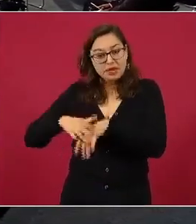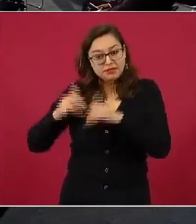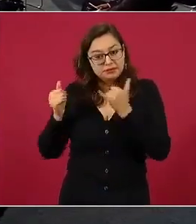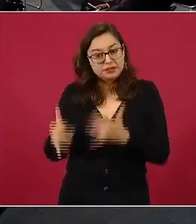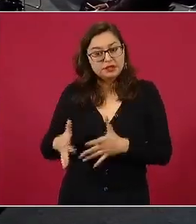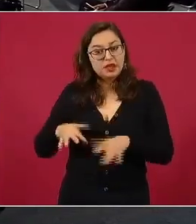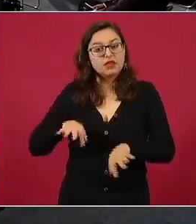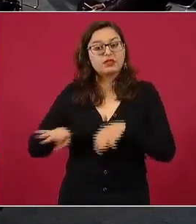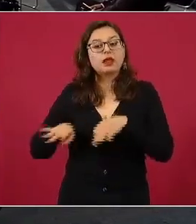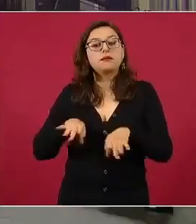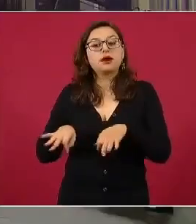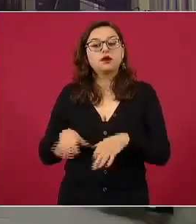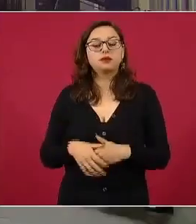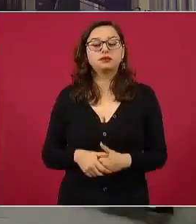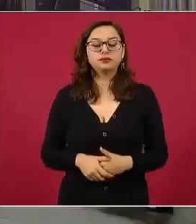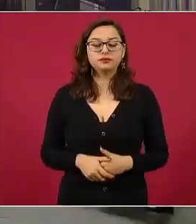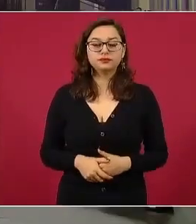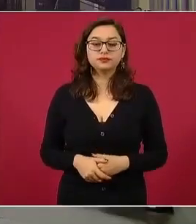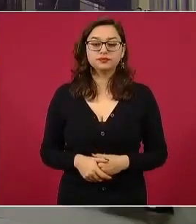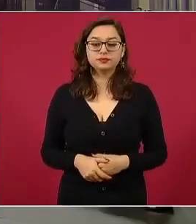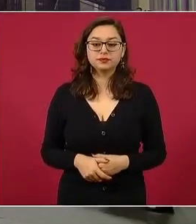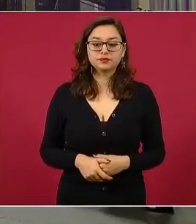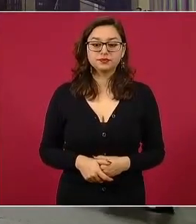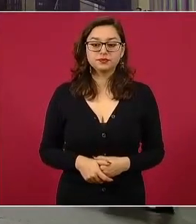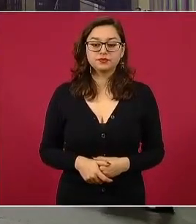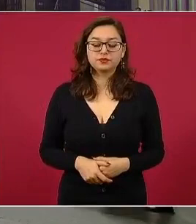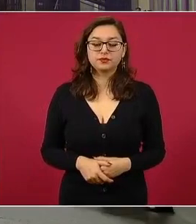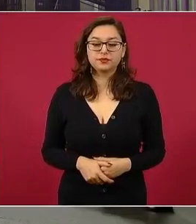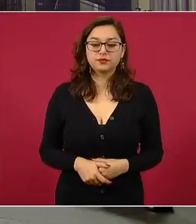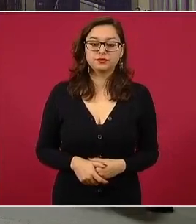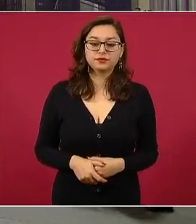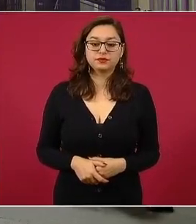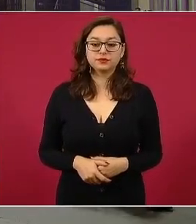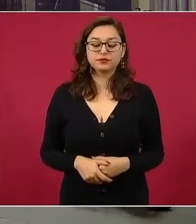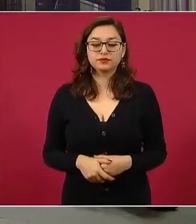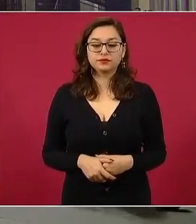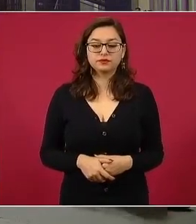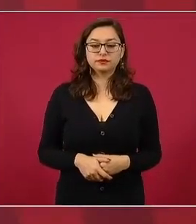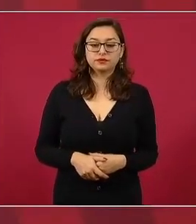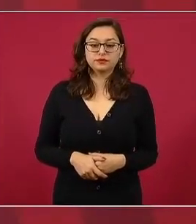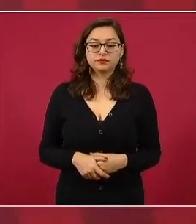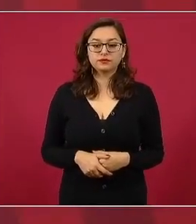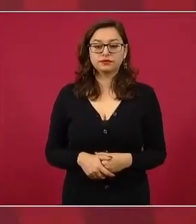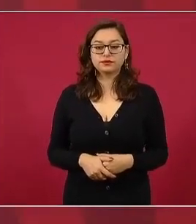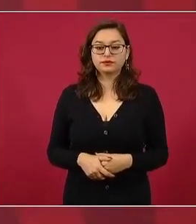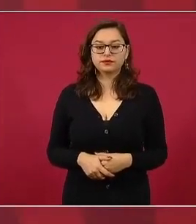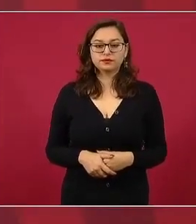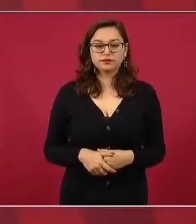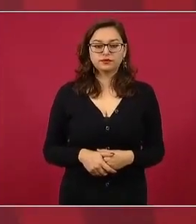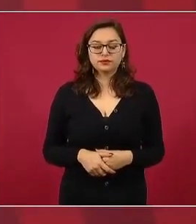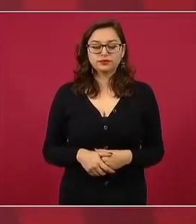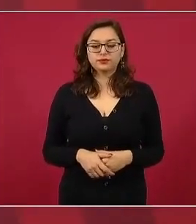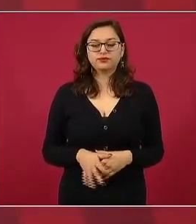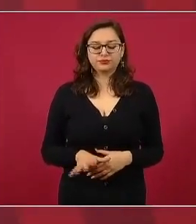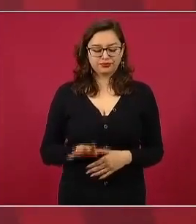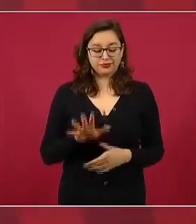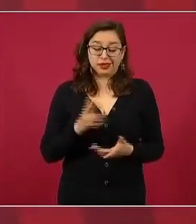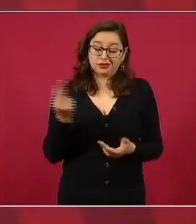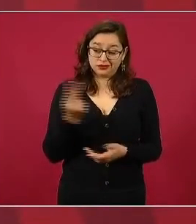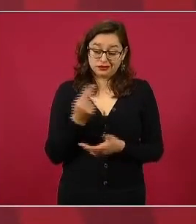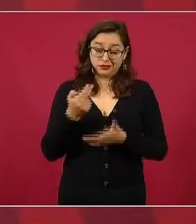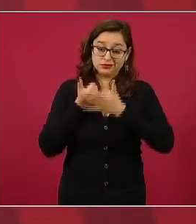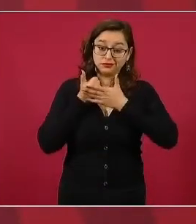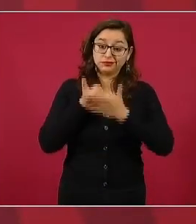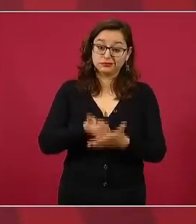trabajo. Pues que ayuden. Nosotros estamos pensando en algo.